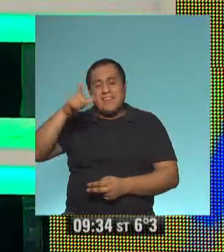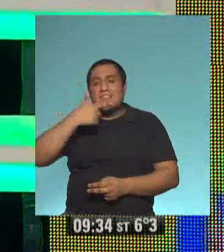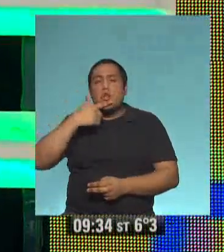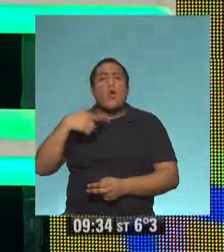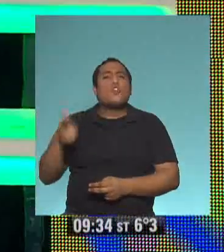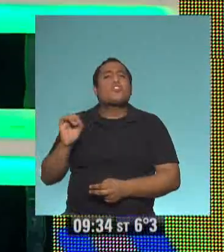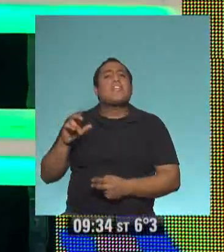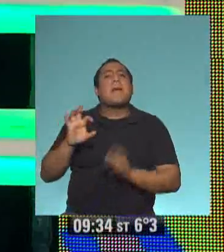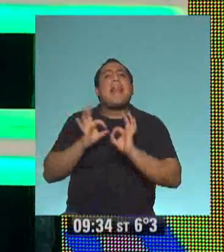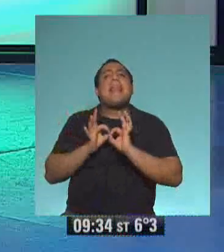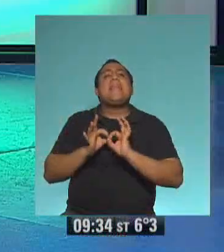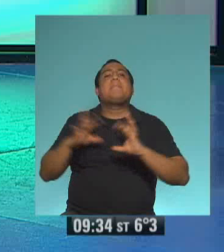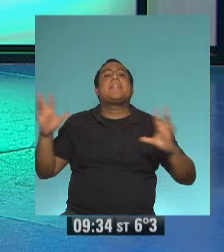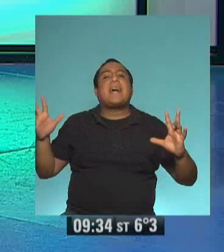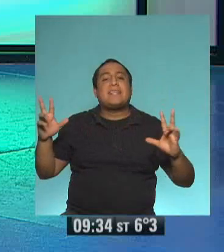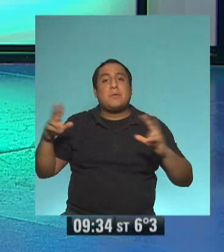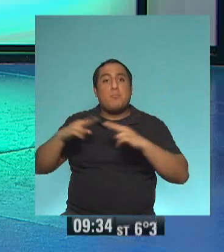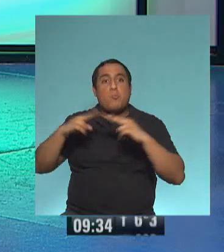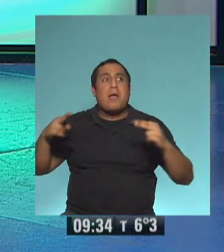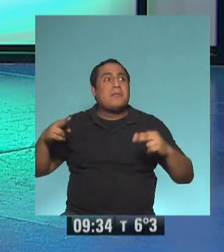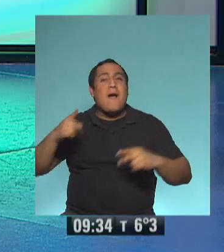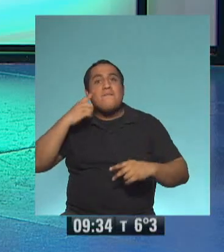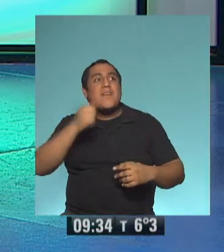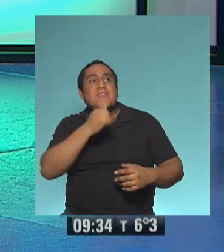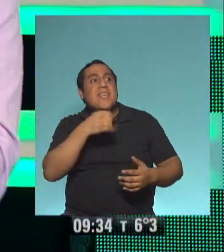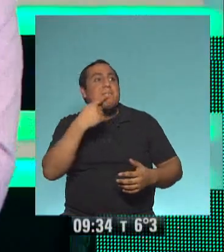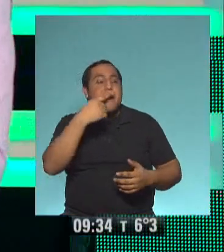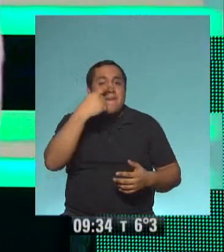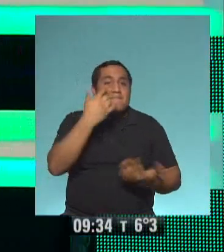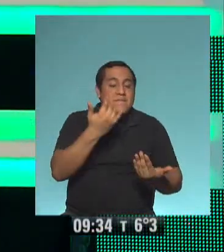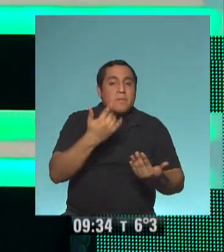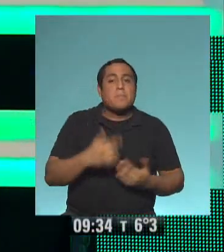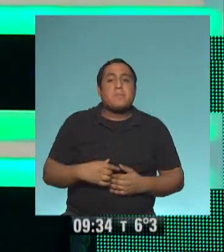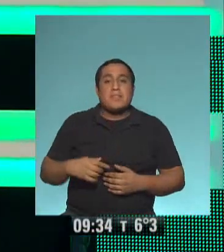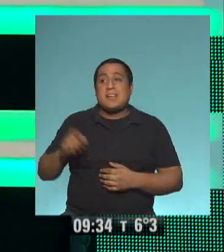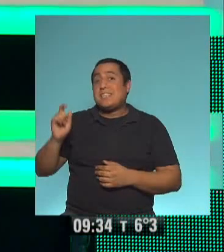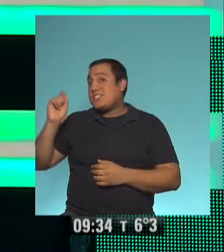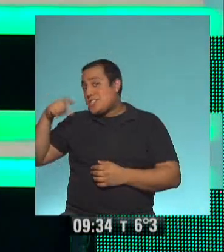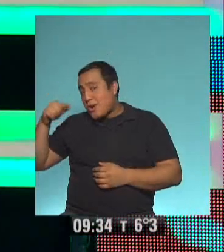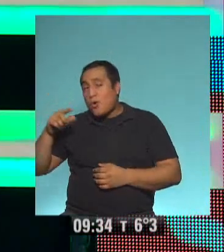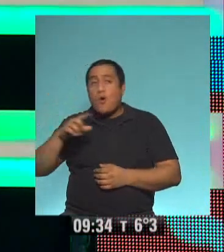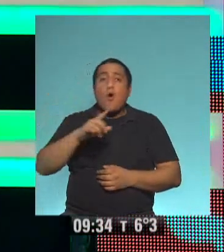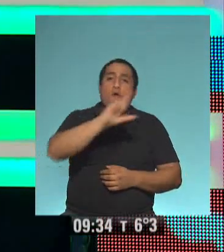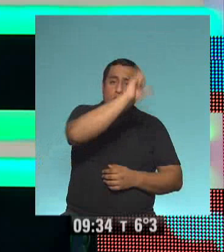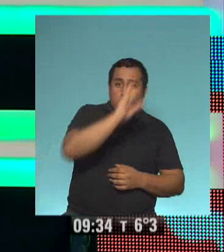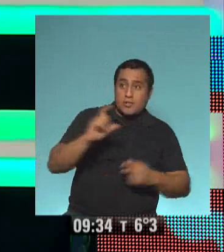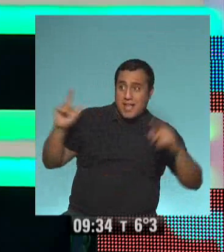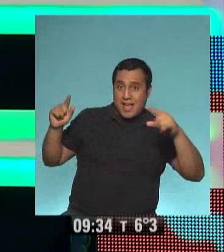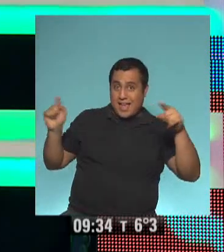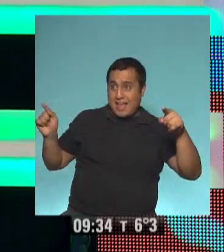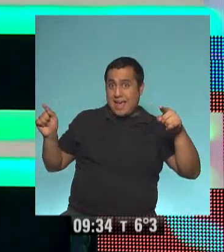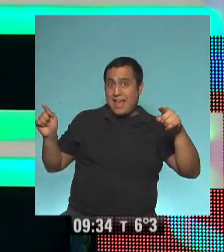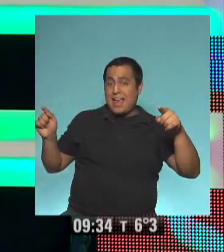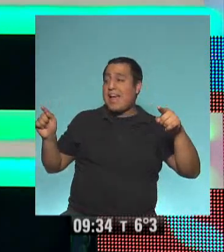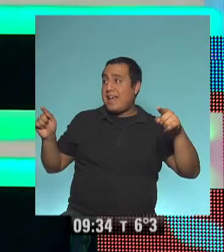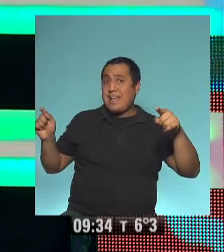dato les va a gustar. A ver. El chisme de los puentes. El chisme de los puentes. Comunica a Chaco con Formosa. ¿Se acuerdan quién vivía en Chaco?